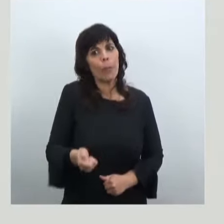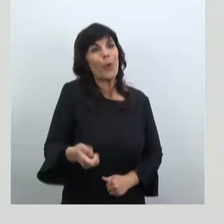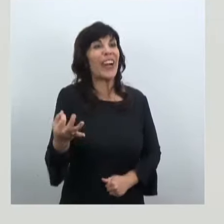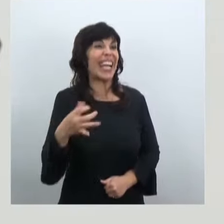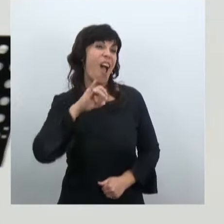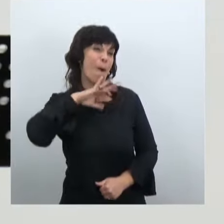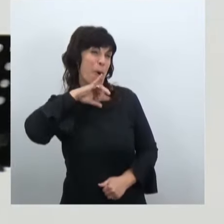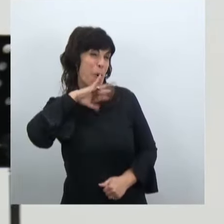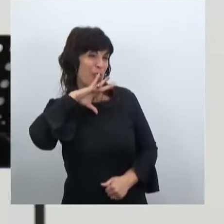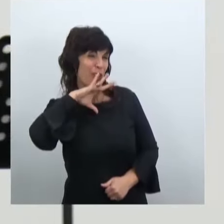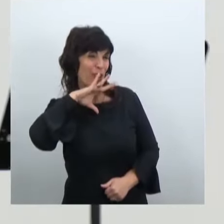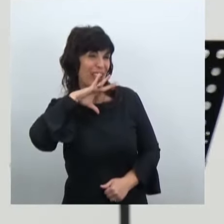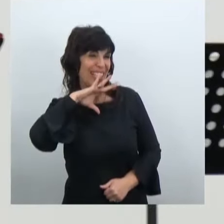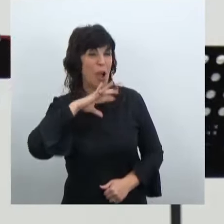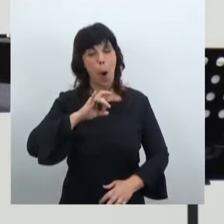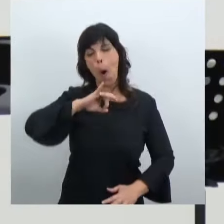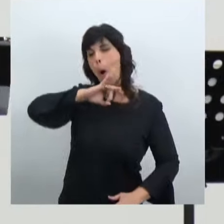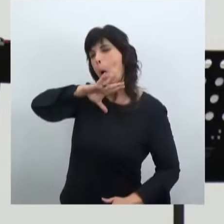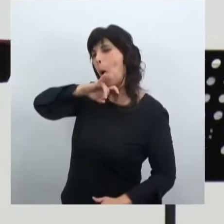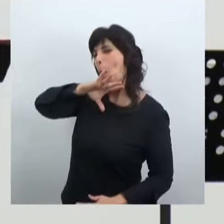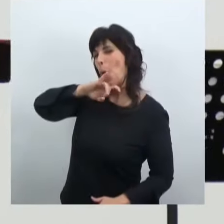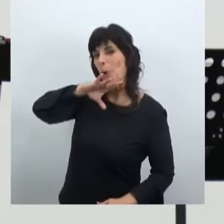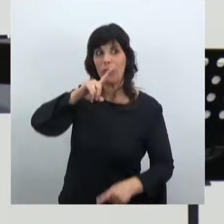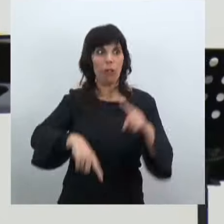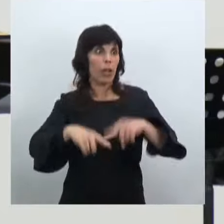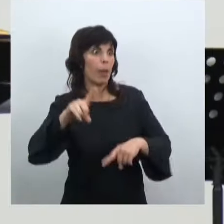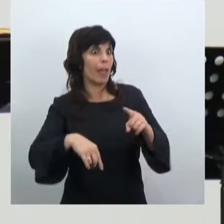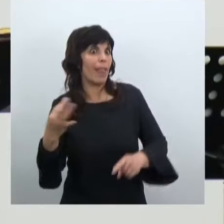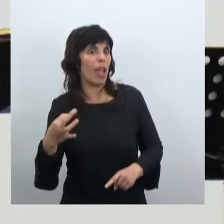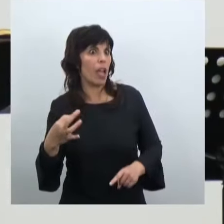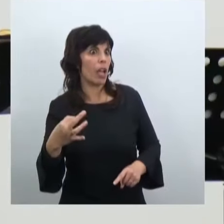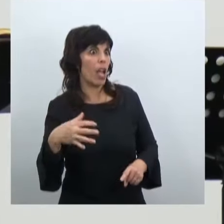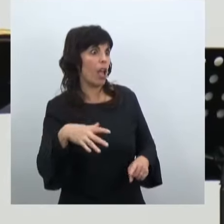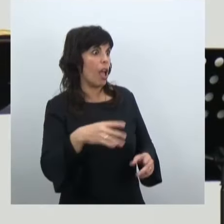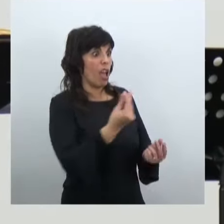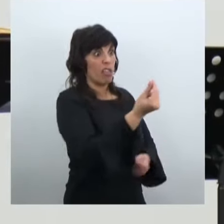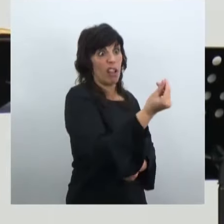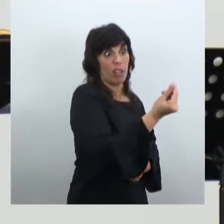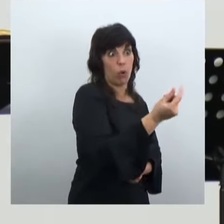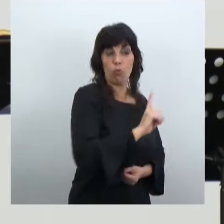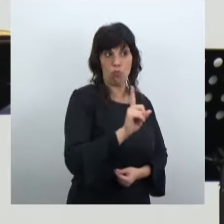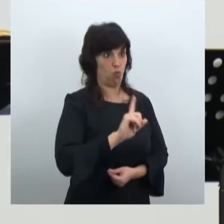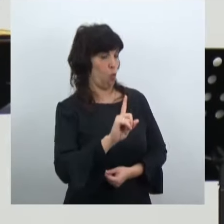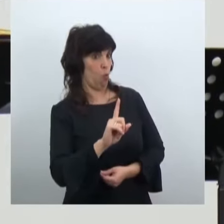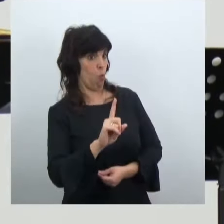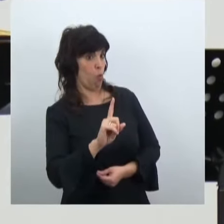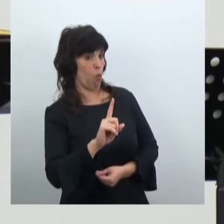Gozo. Un gozo que no depende del dinero. Un gozo que no